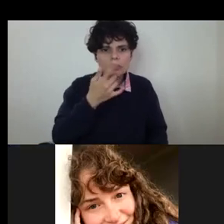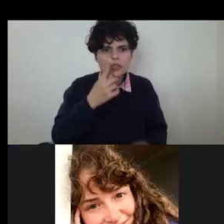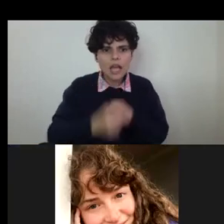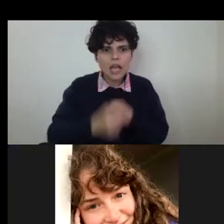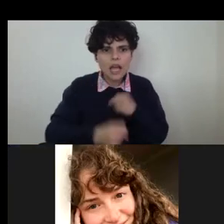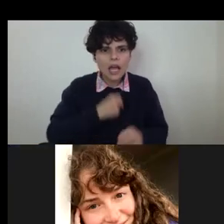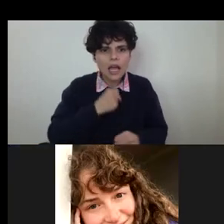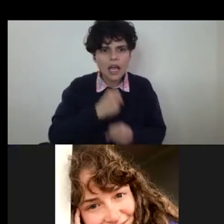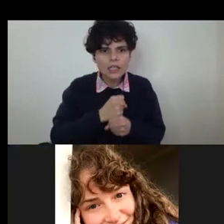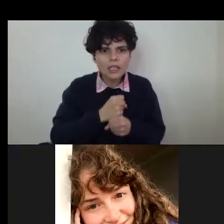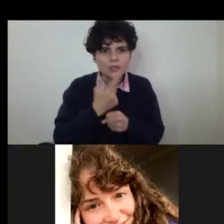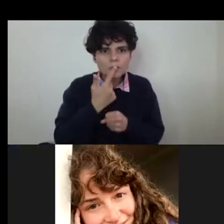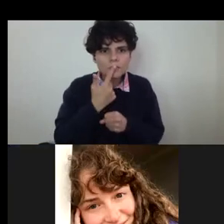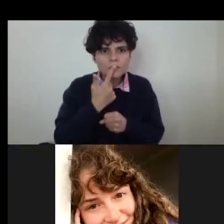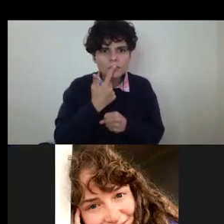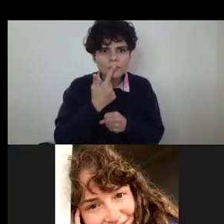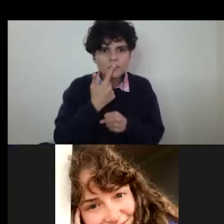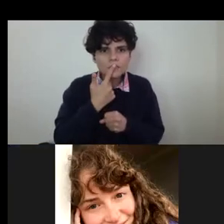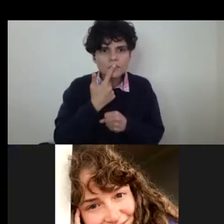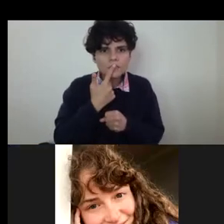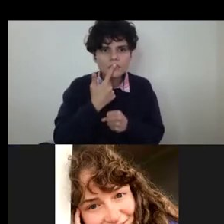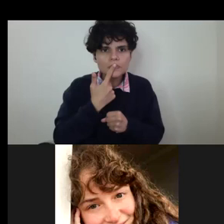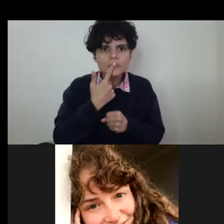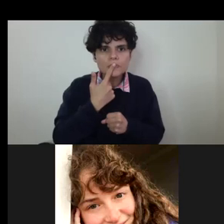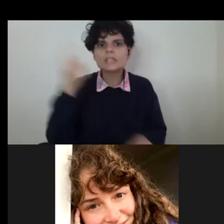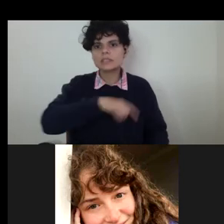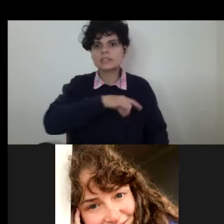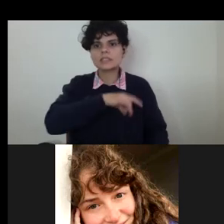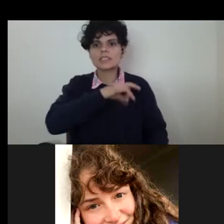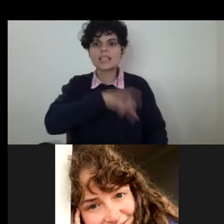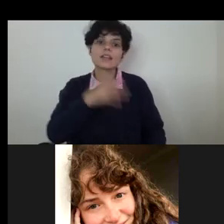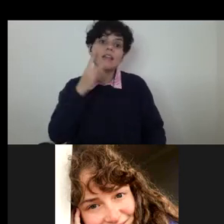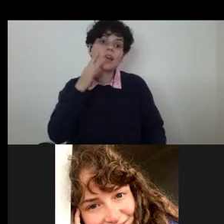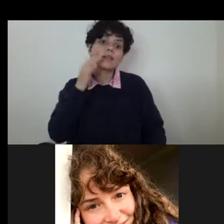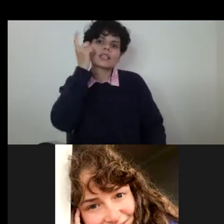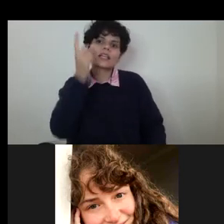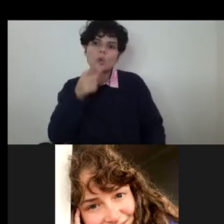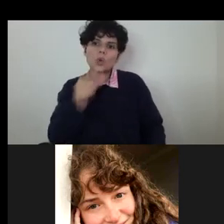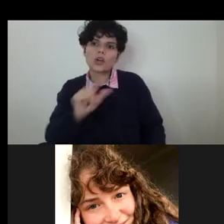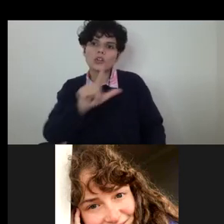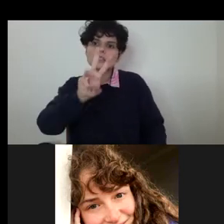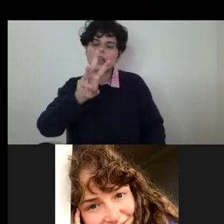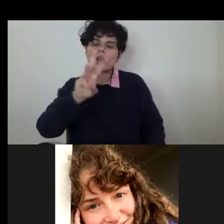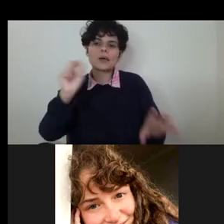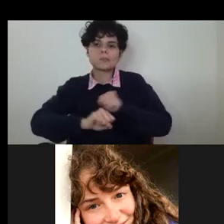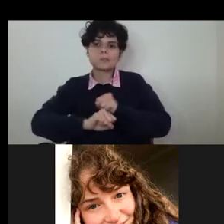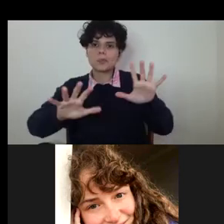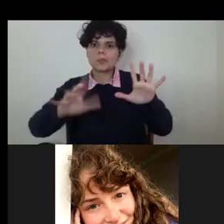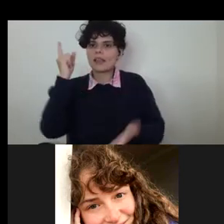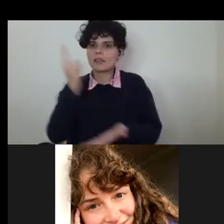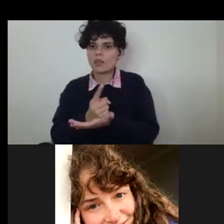porque se veía ya los ruidos que finalmente el 73 condujeron a la dictadura. Y sin